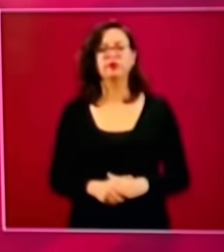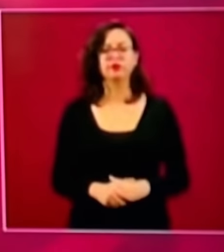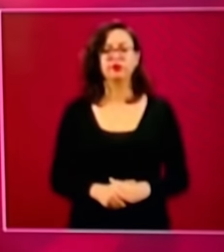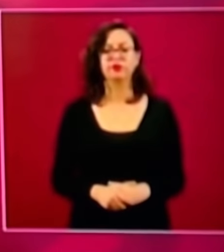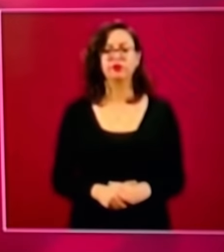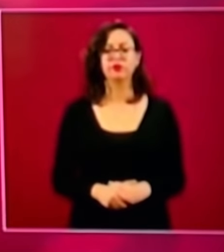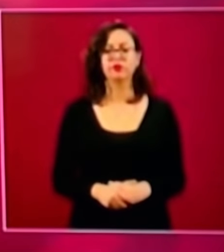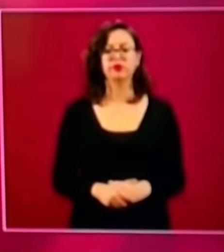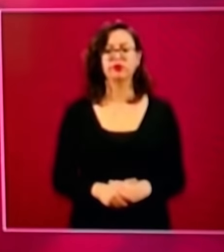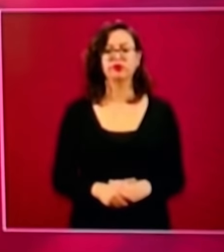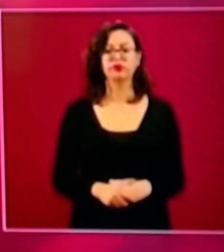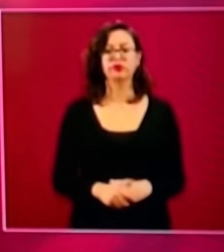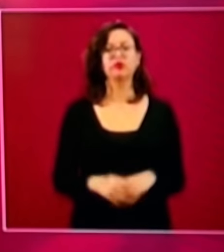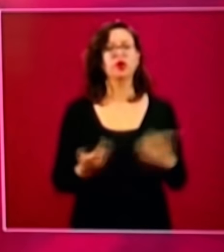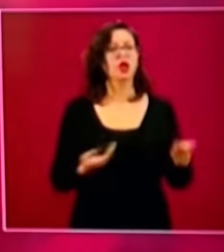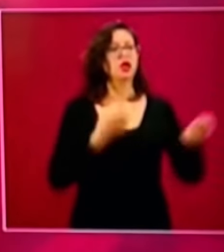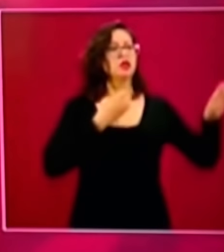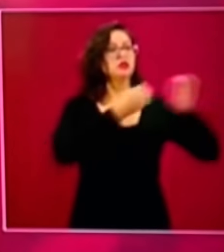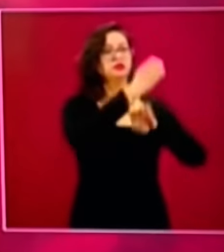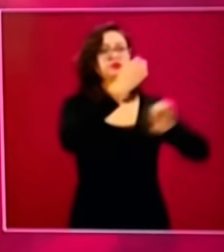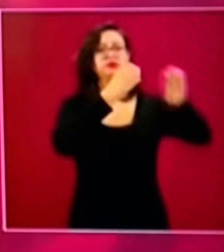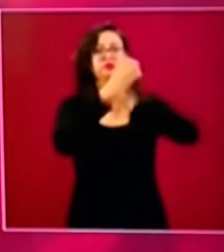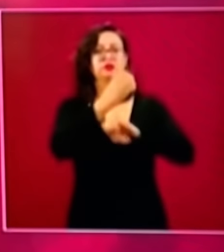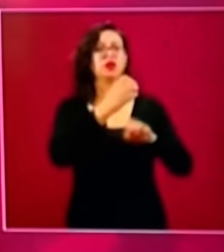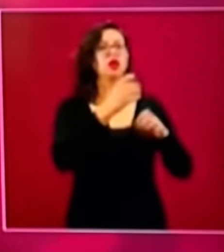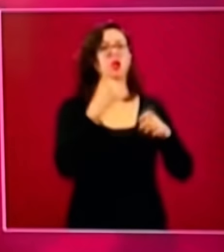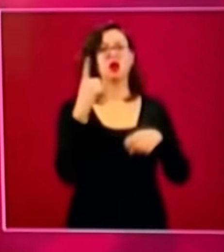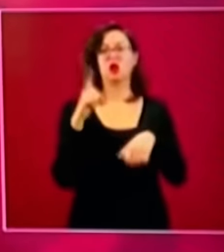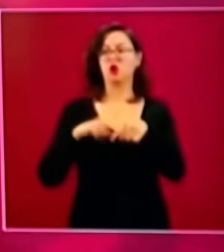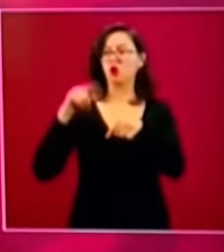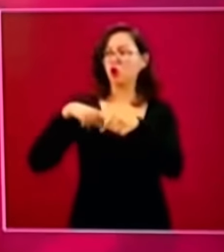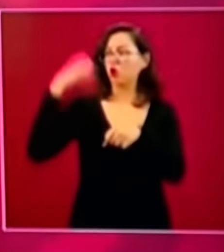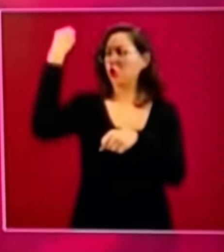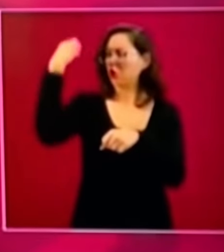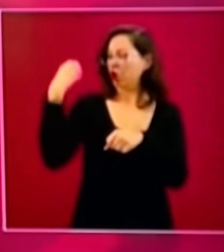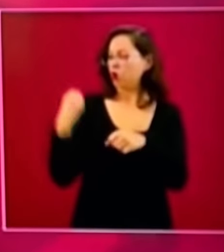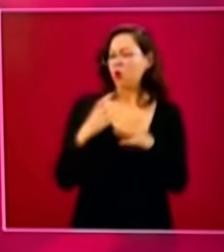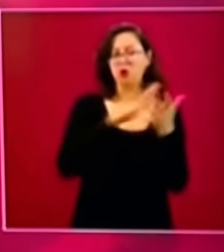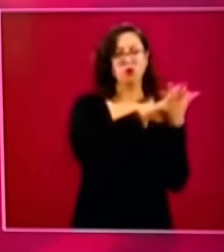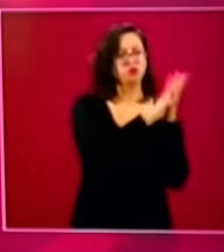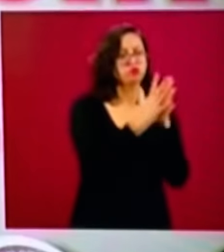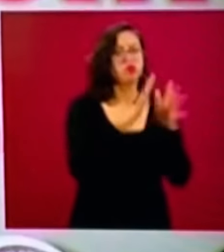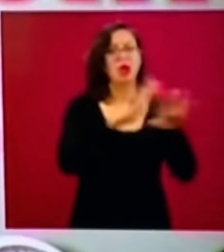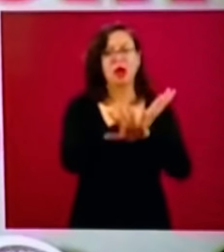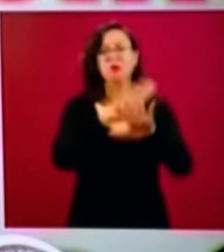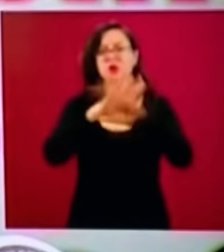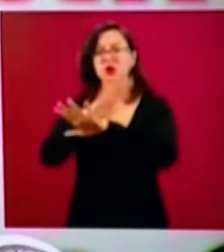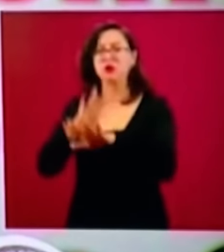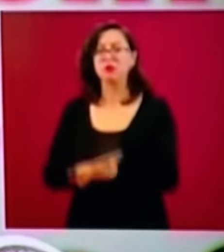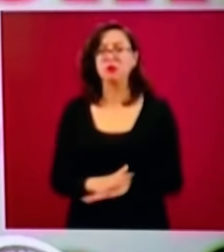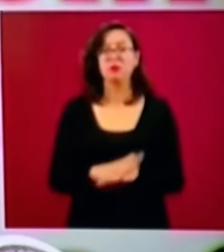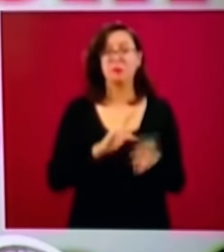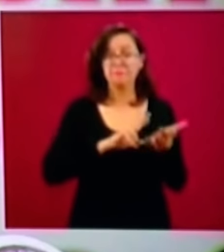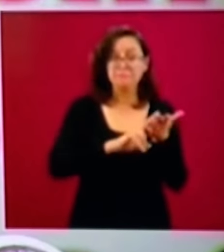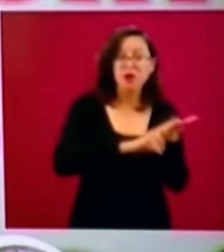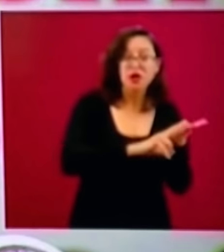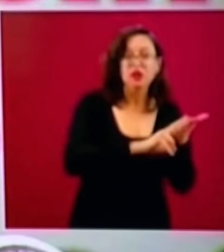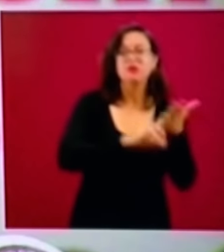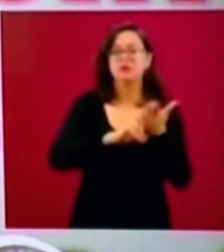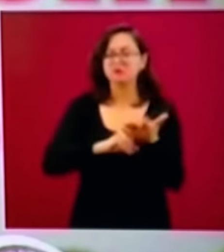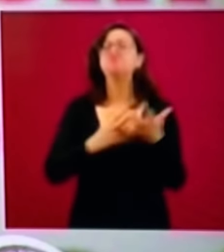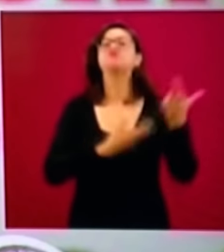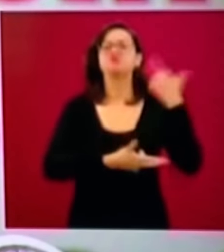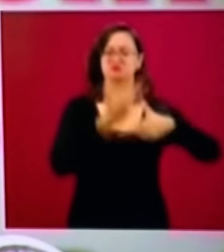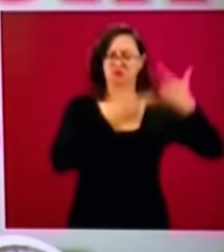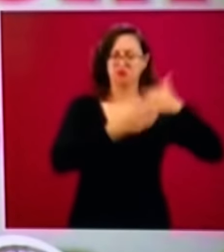estados vayan transitando al semáforo verde, podrán gradualmente iniciar clases presenciales, siguiendo los